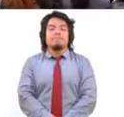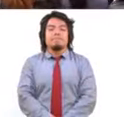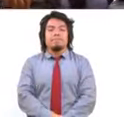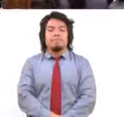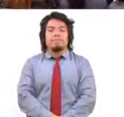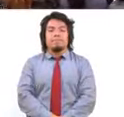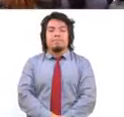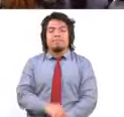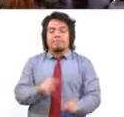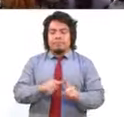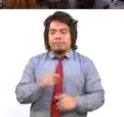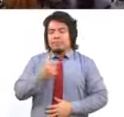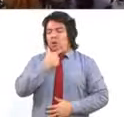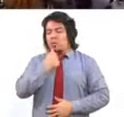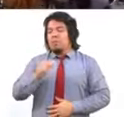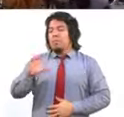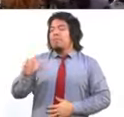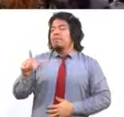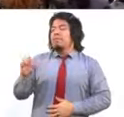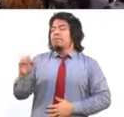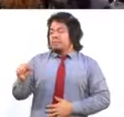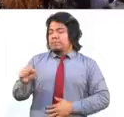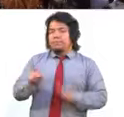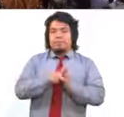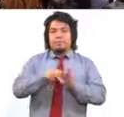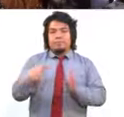Iniciamos con Carlos Navarro de El Heraldo.